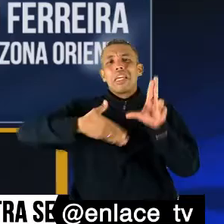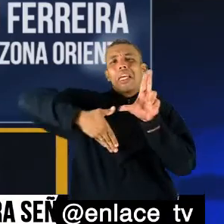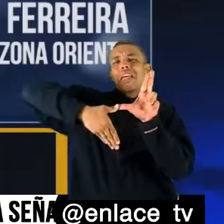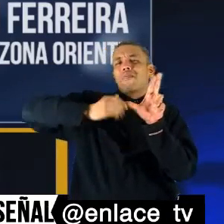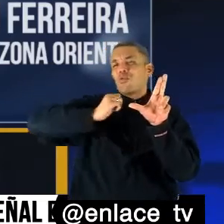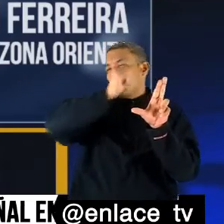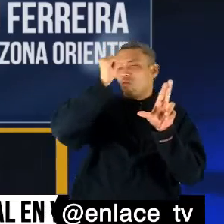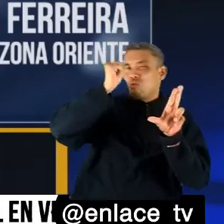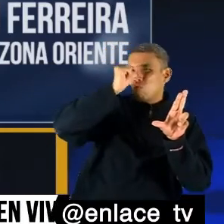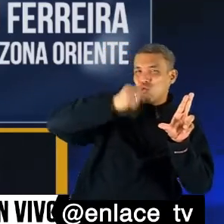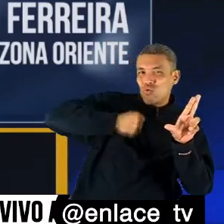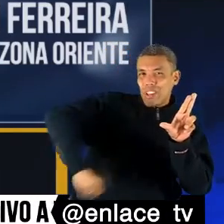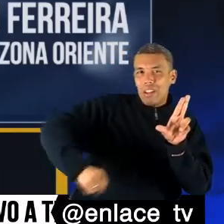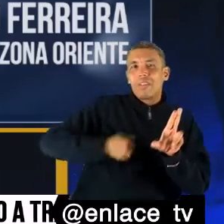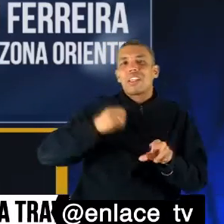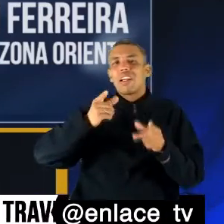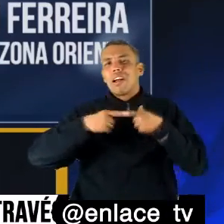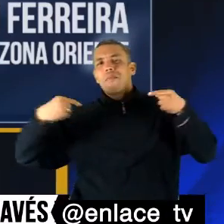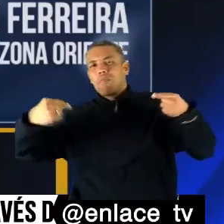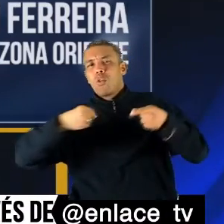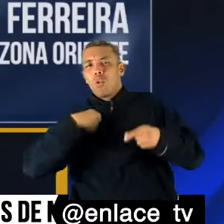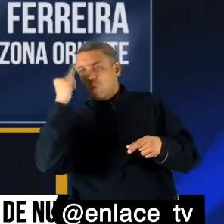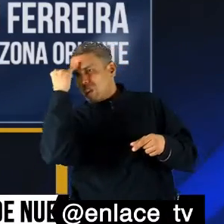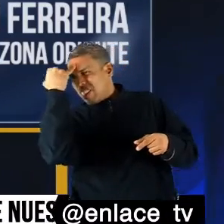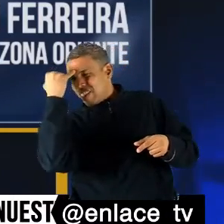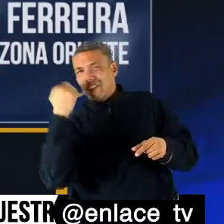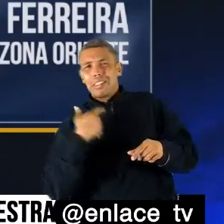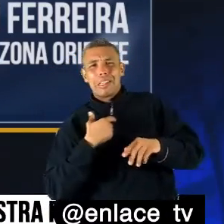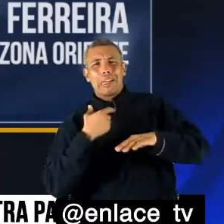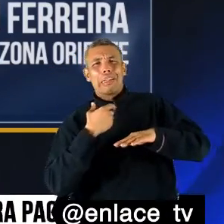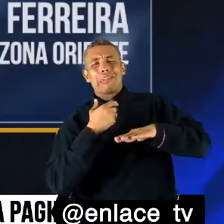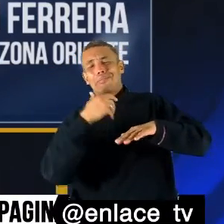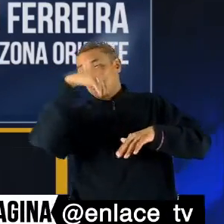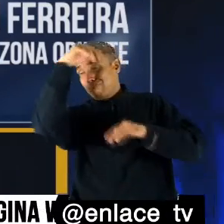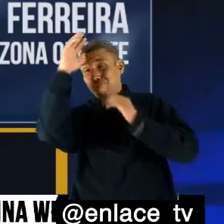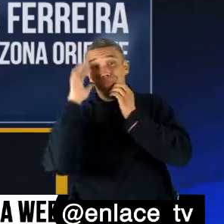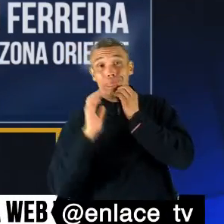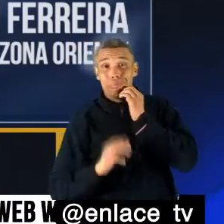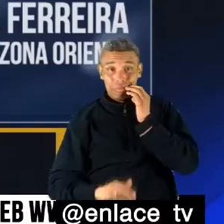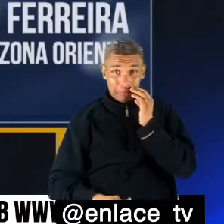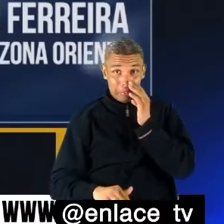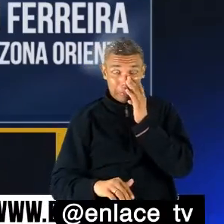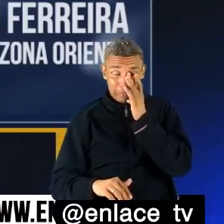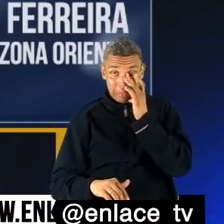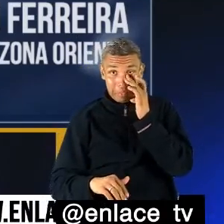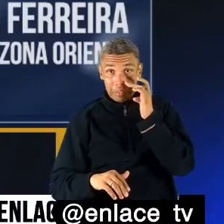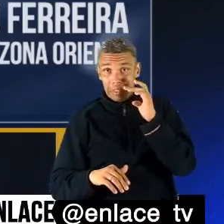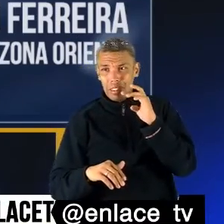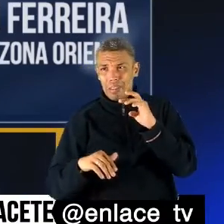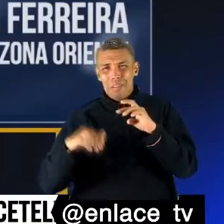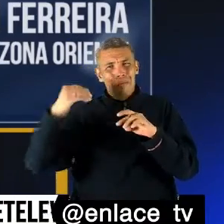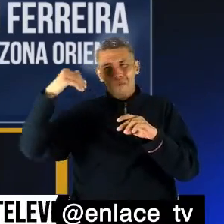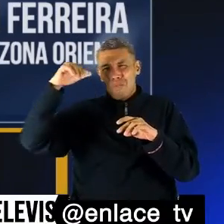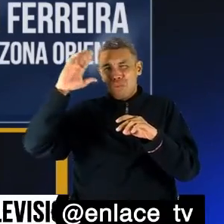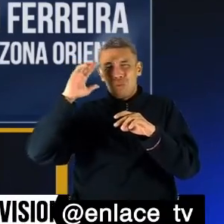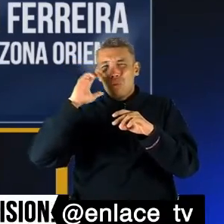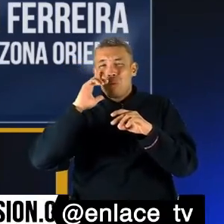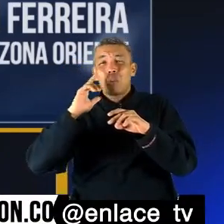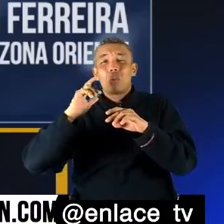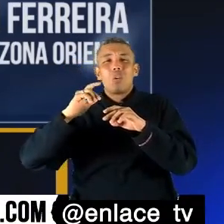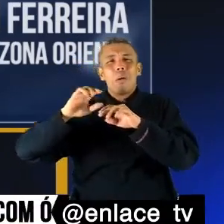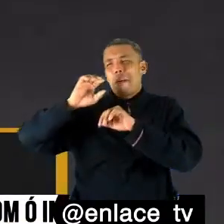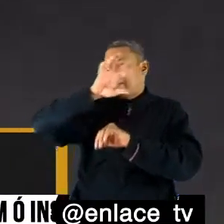India, Jamaica, mejor dicho, los países que uno no se imagina que tienen el alcance para el Mundial del BMX, y es